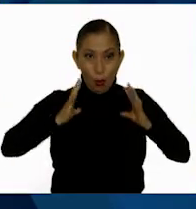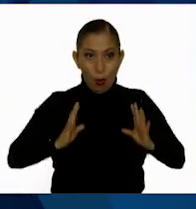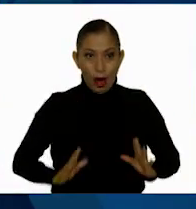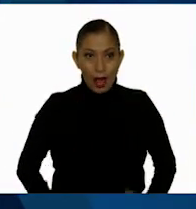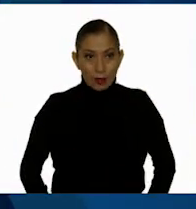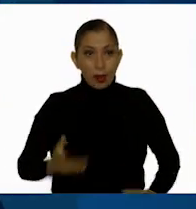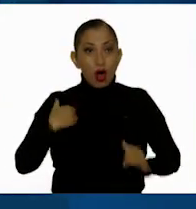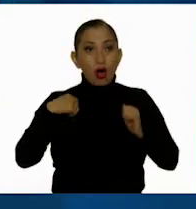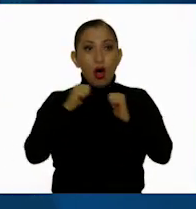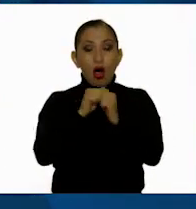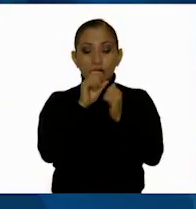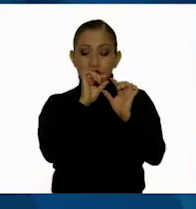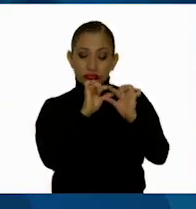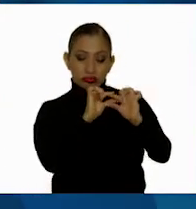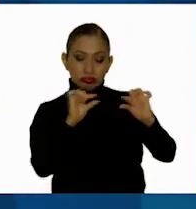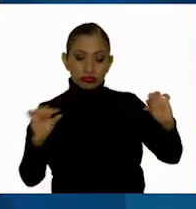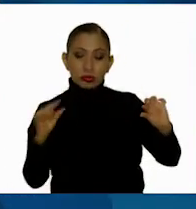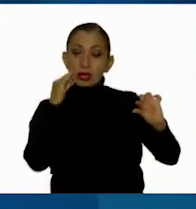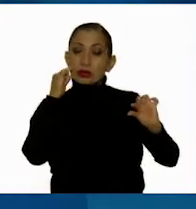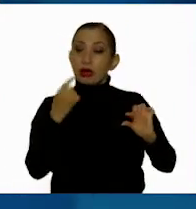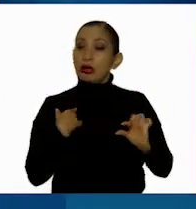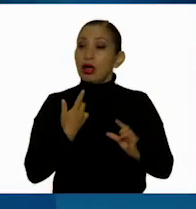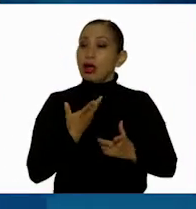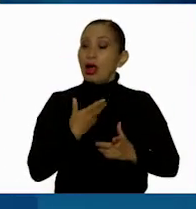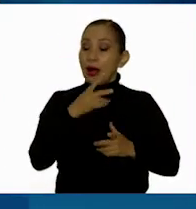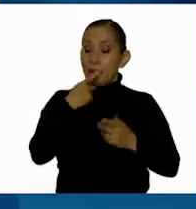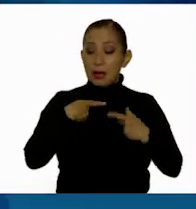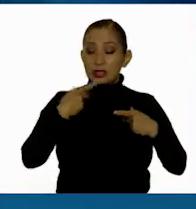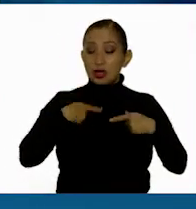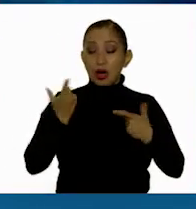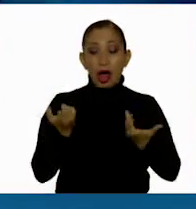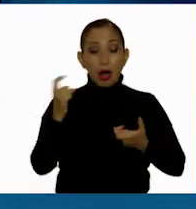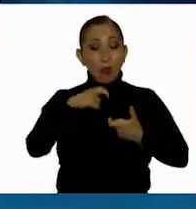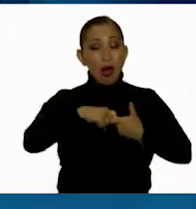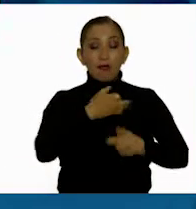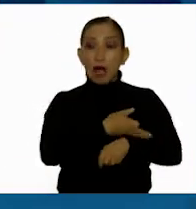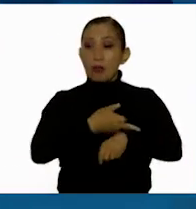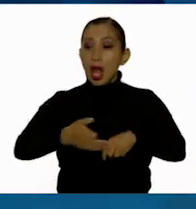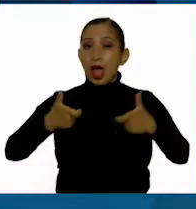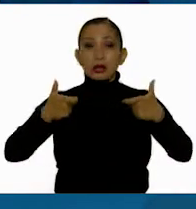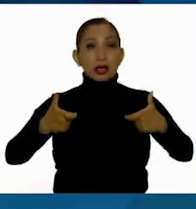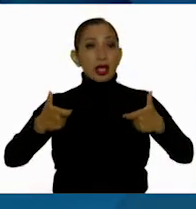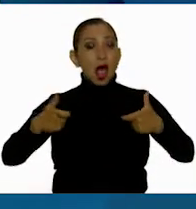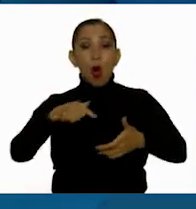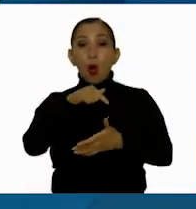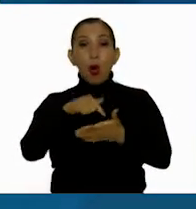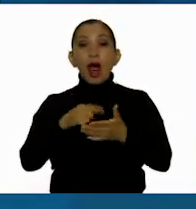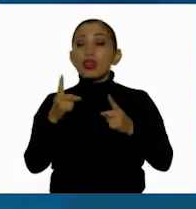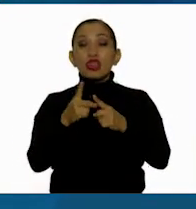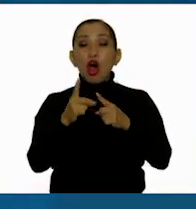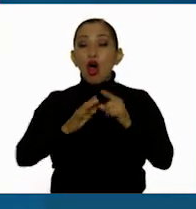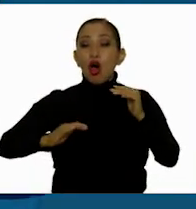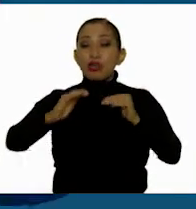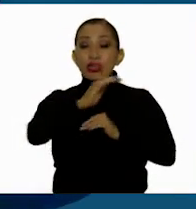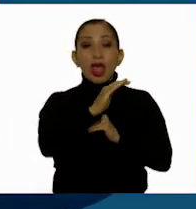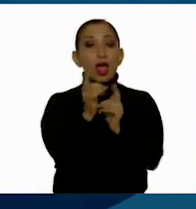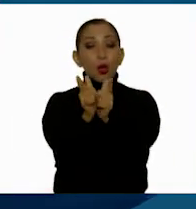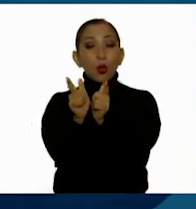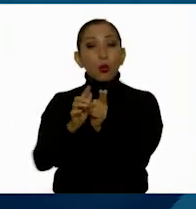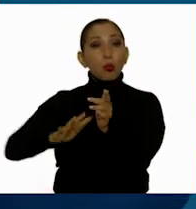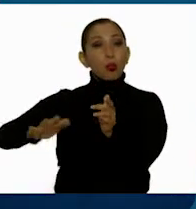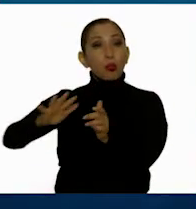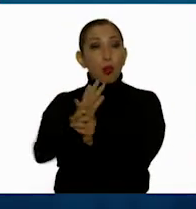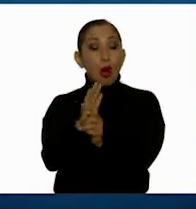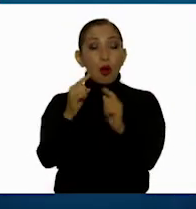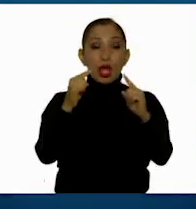acompañados de grandes textos que destacan la pertenencia del retratado a una familia noble o el sitio que ocupa dentro de una influyente corporación,